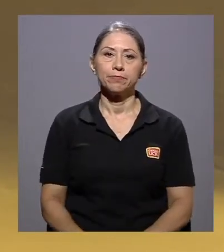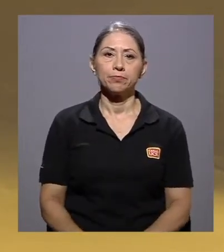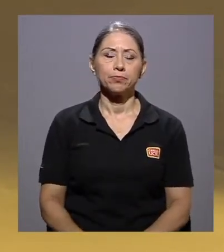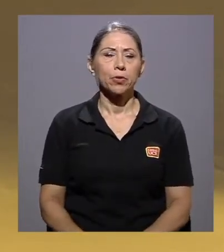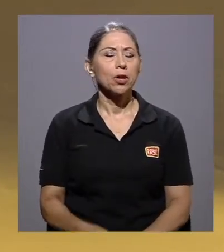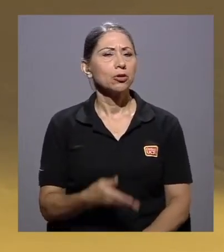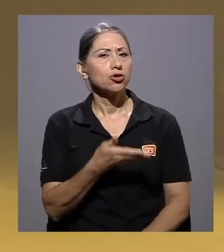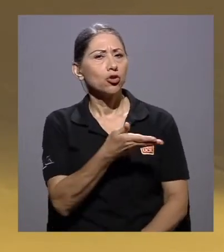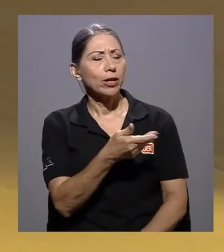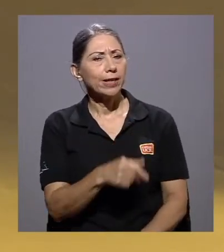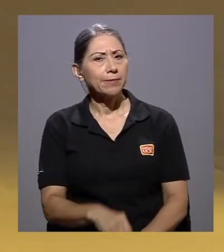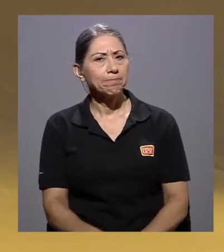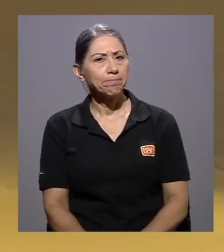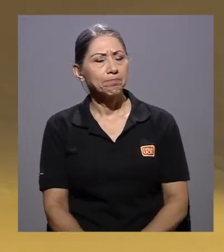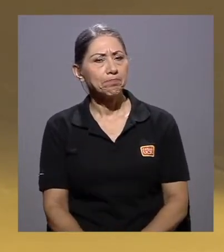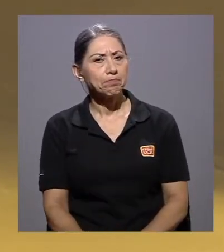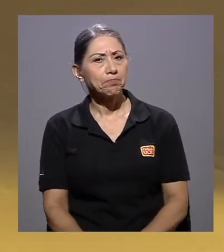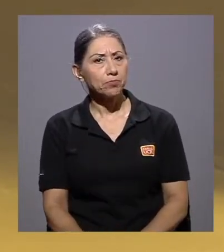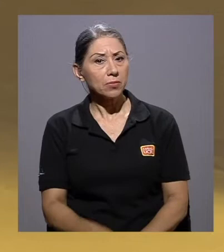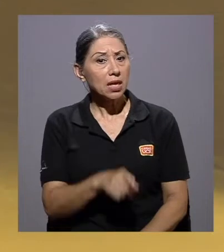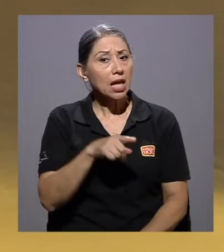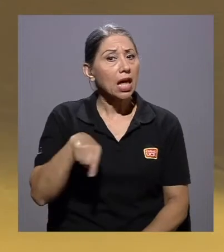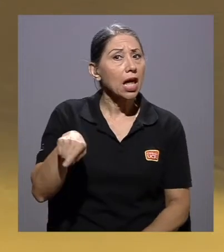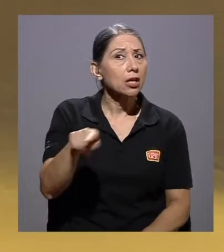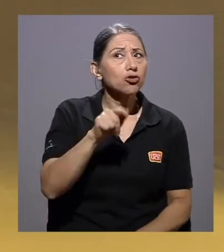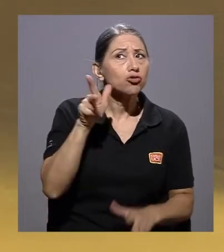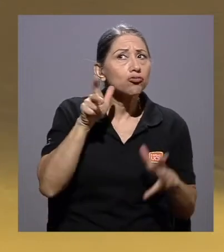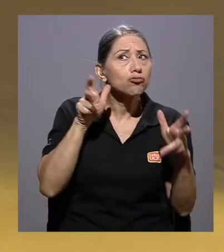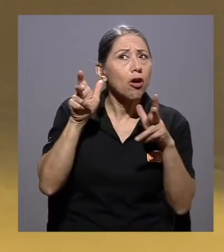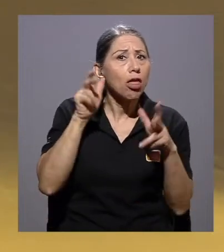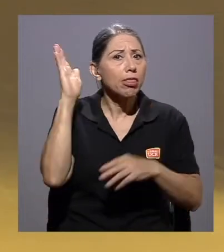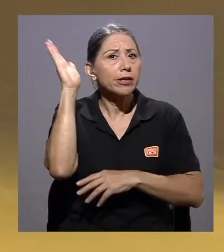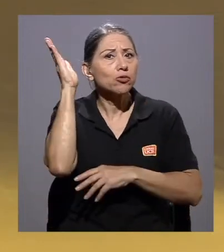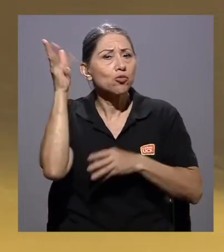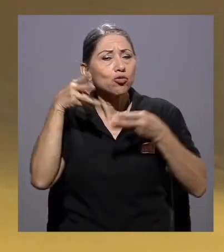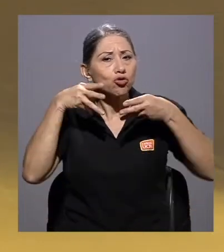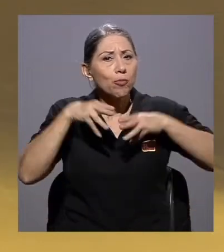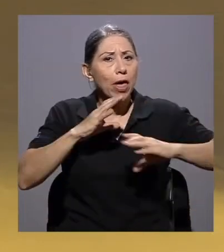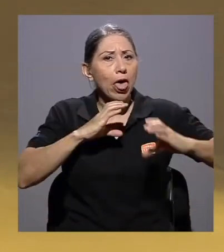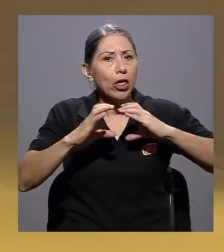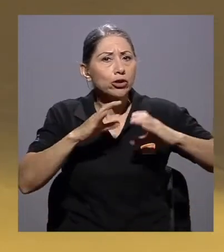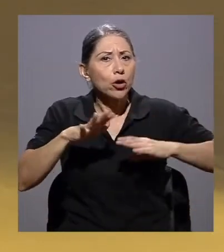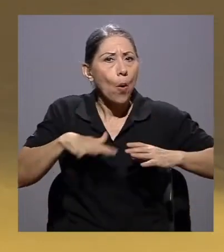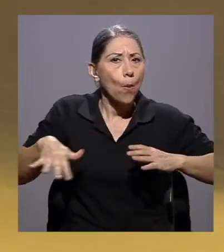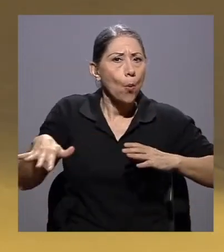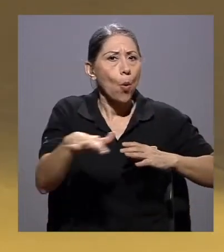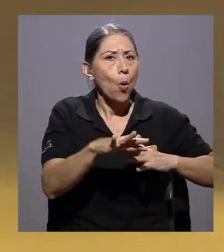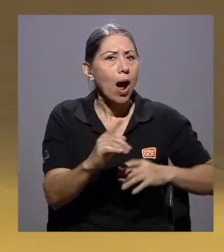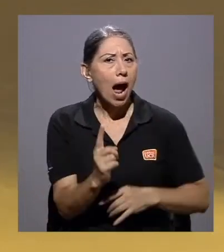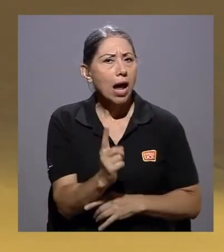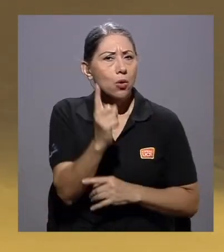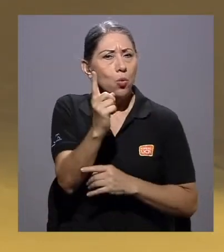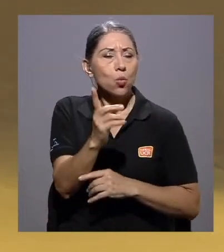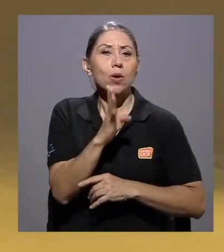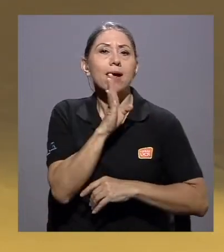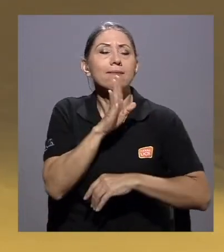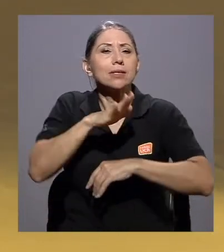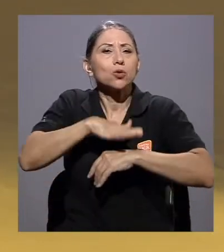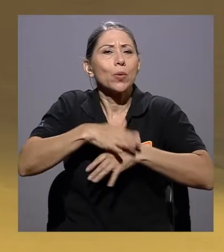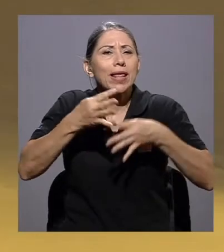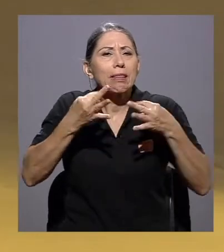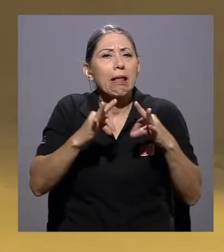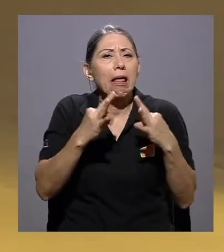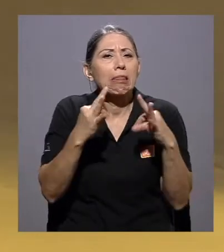ahí, dentro de esos discursos, ¿verdad?, mediáticos que suelen, hay uno que habla del tratar